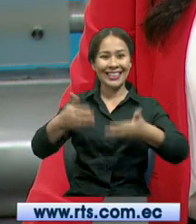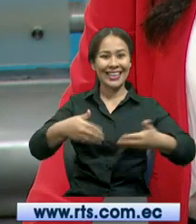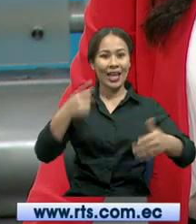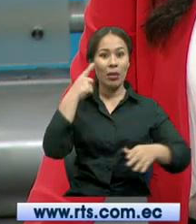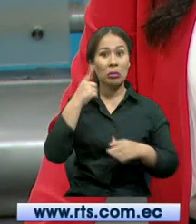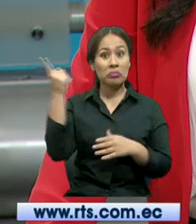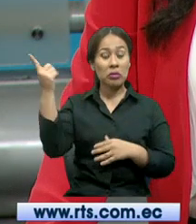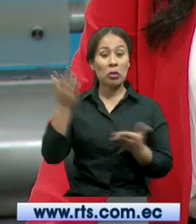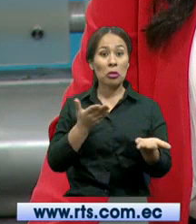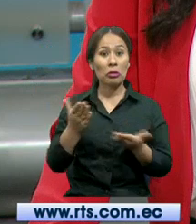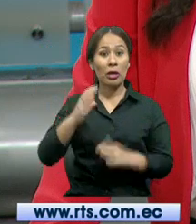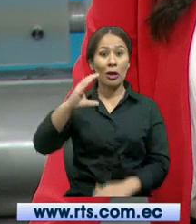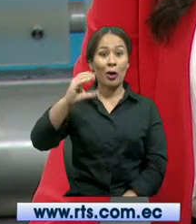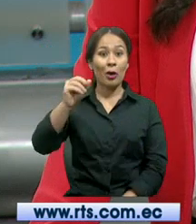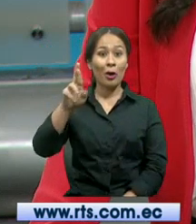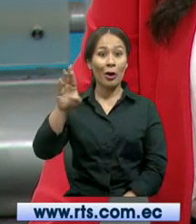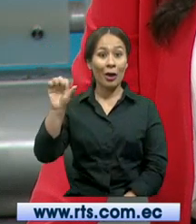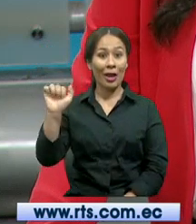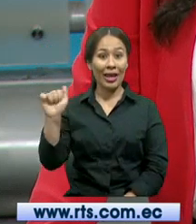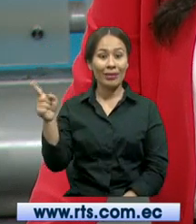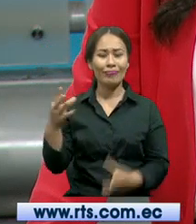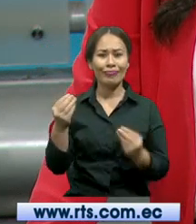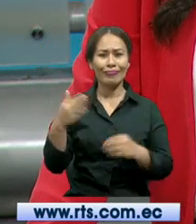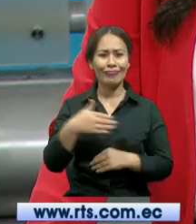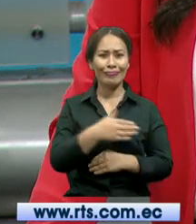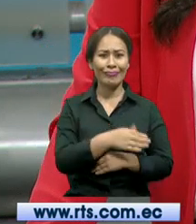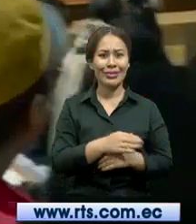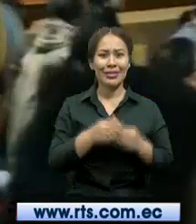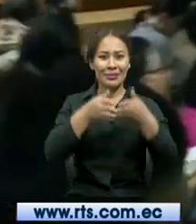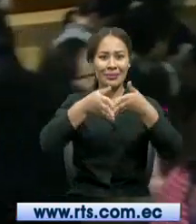de Corea del Sur junto a miles de peces.